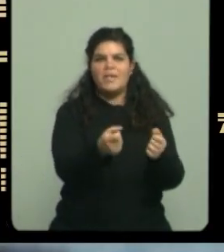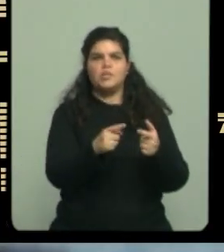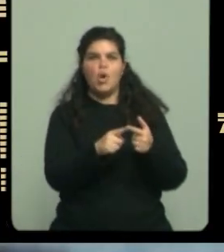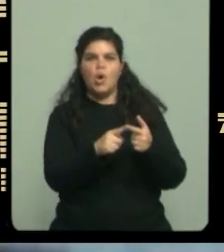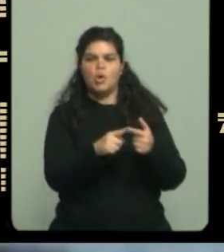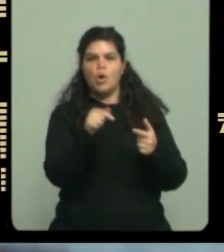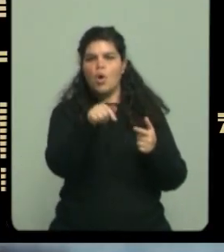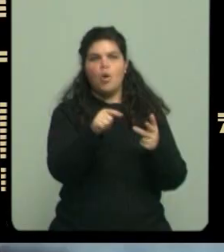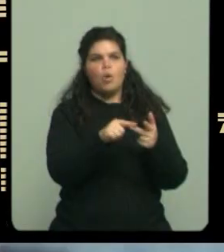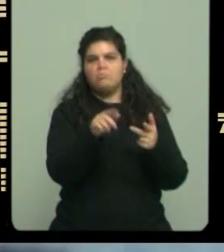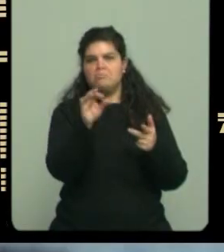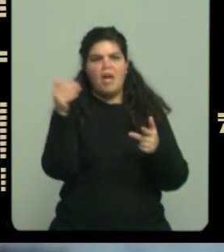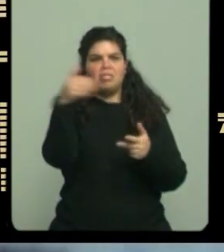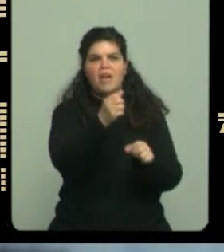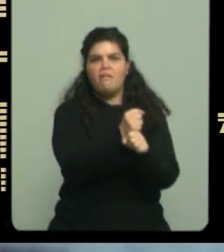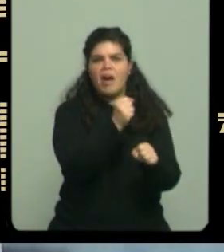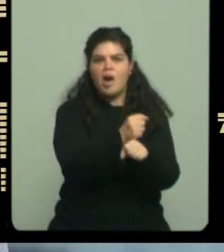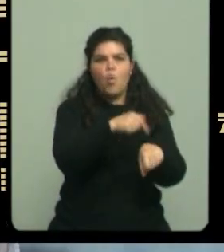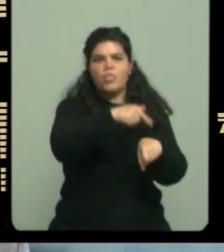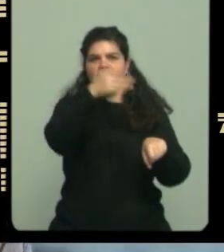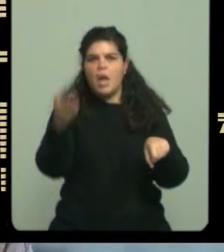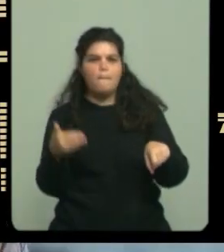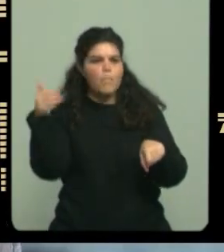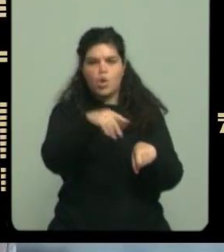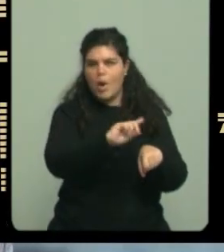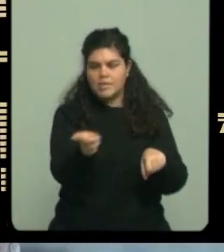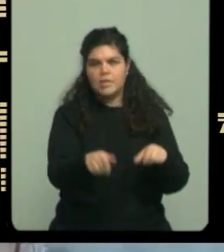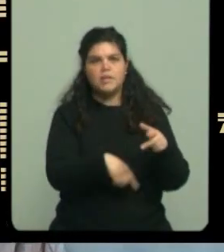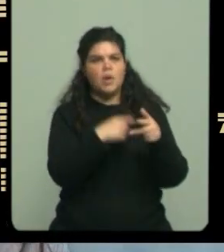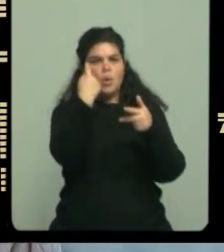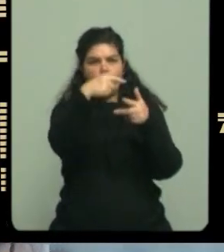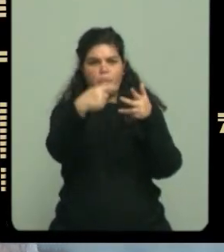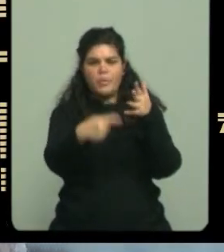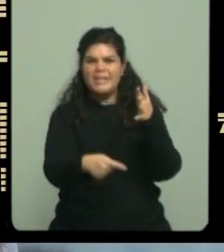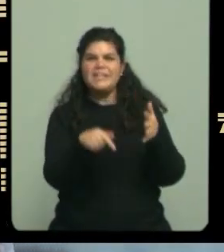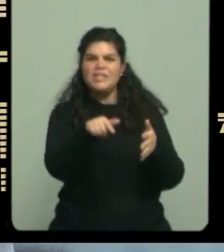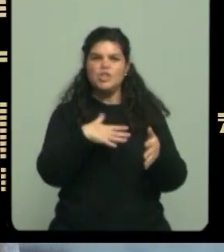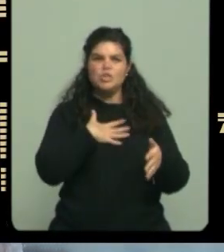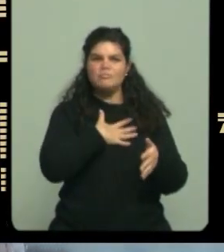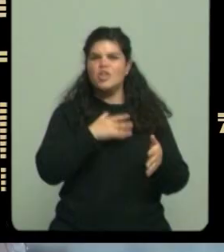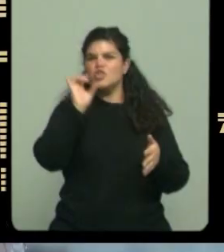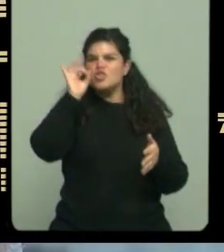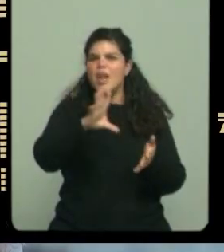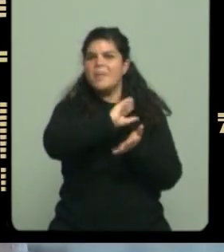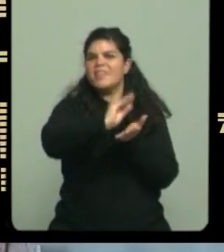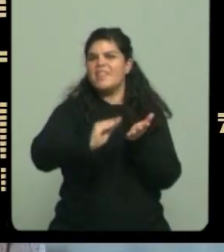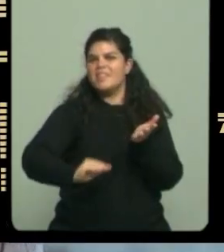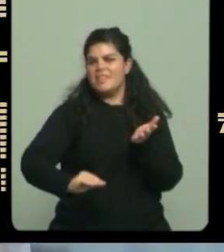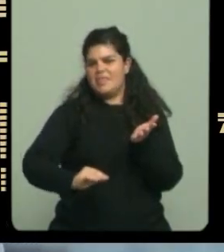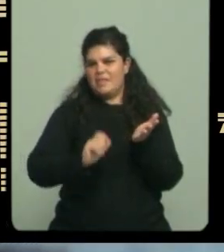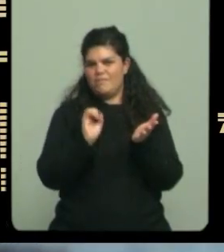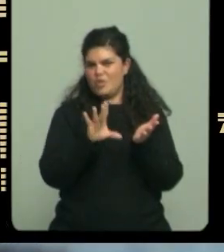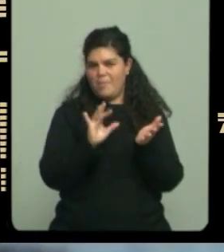cesantía o exoneración. Entonces entendemos que eso a lo mejor a la persona no le hace sentido, pero a lo mejor eso